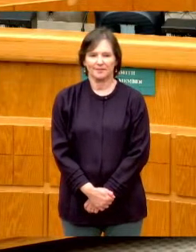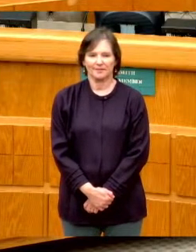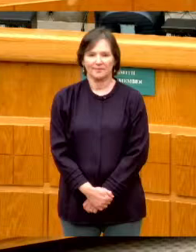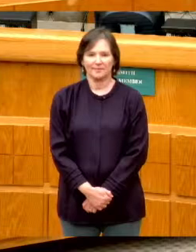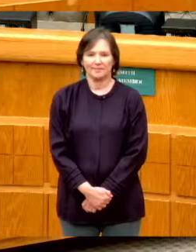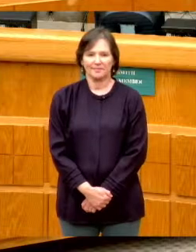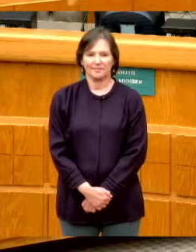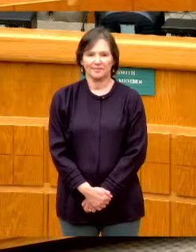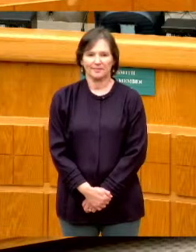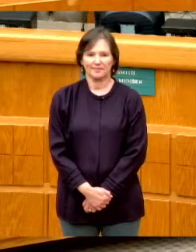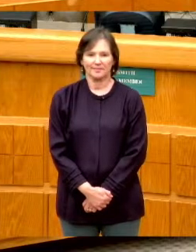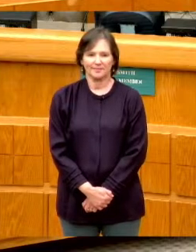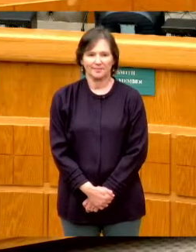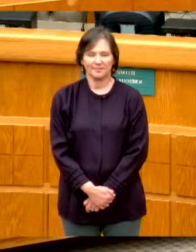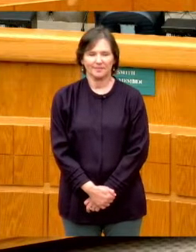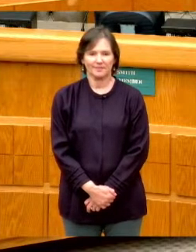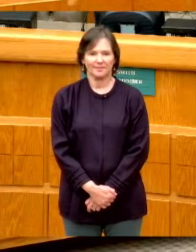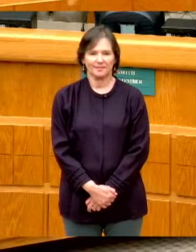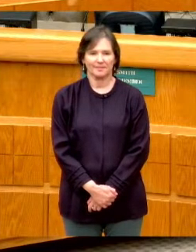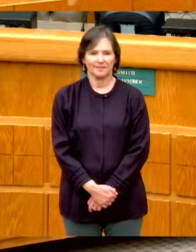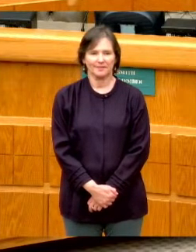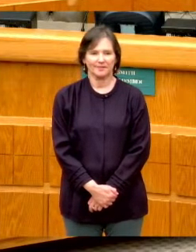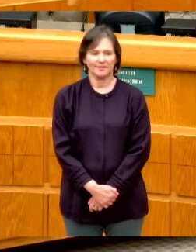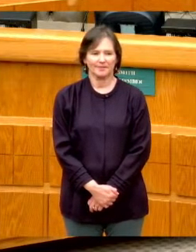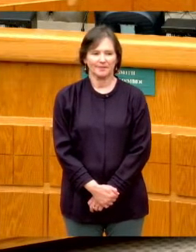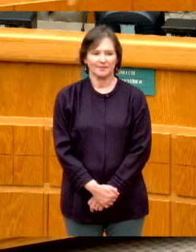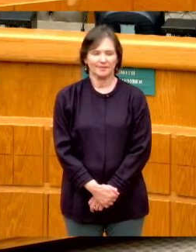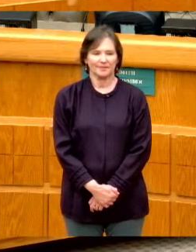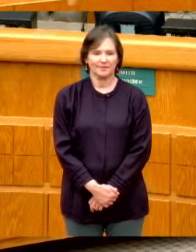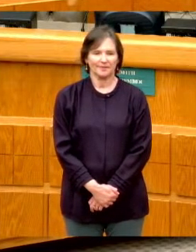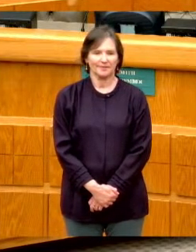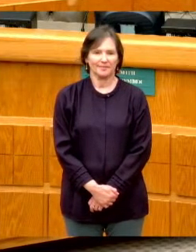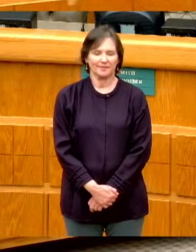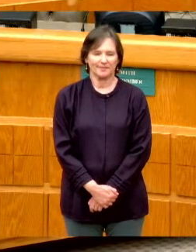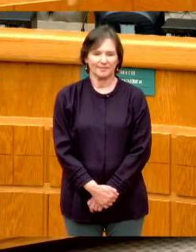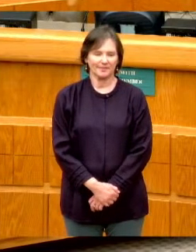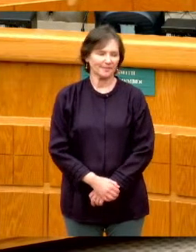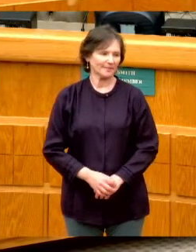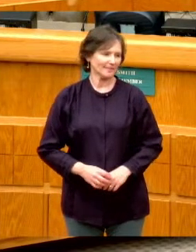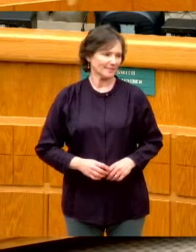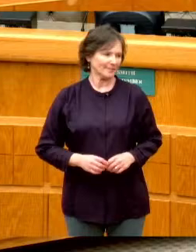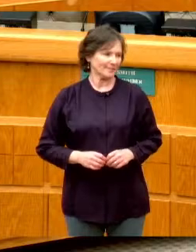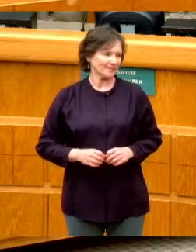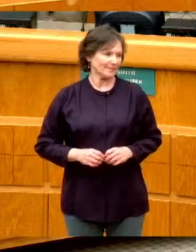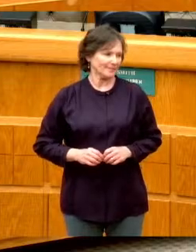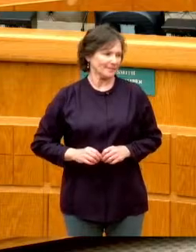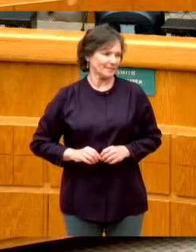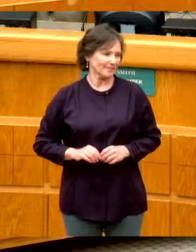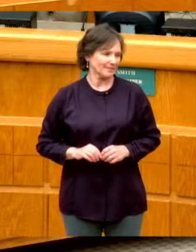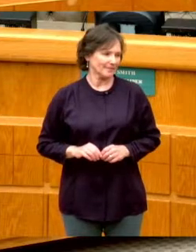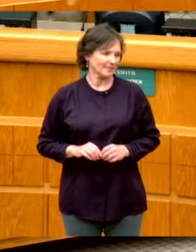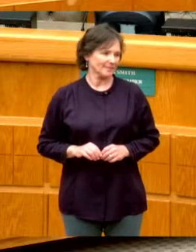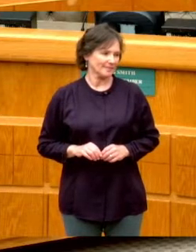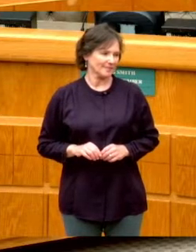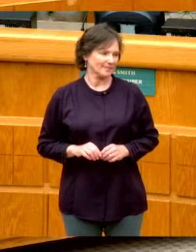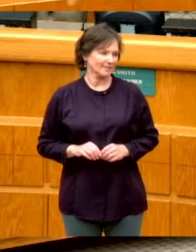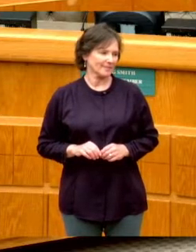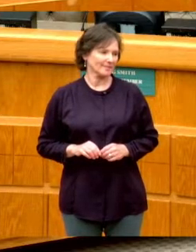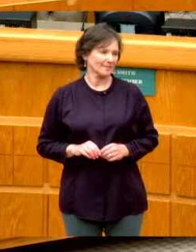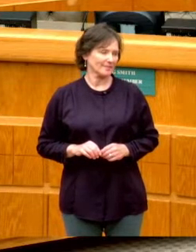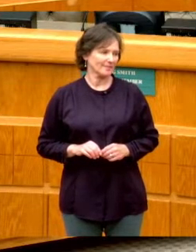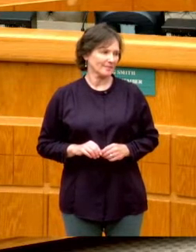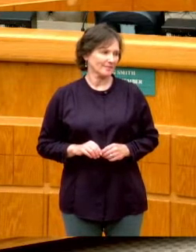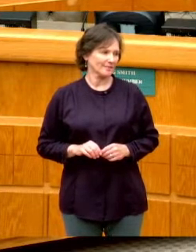planificar con semanas de anticipación. Esta semana hay personas que califican para su segunda dosis, pero aún no hemos recibido notificación de la llegada de esas